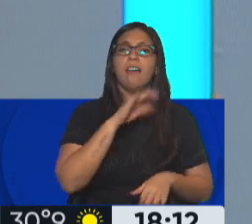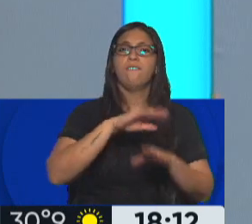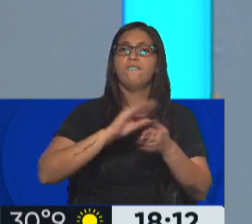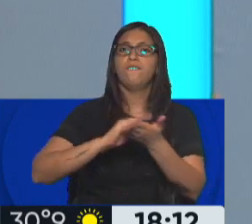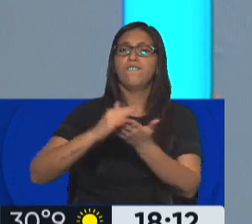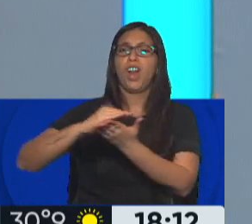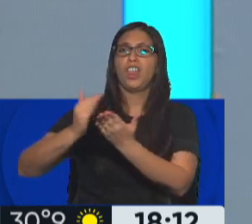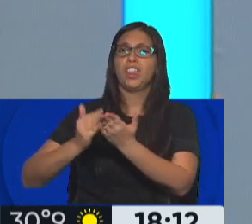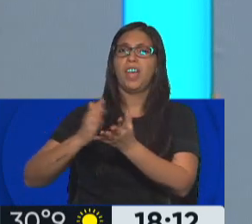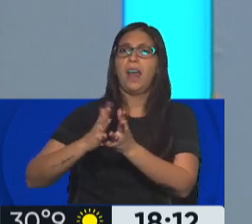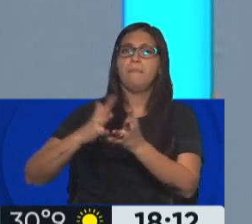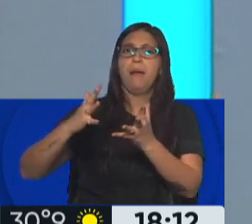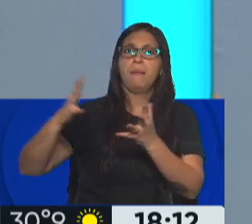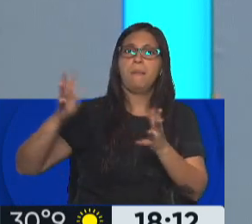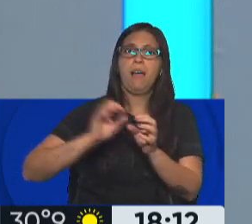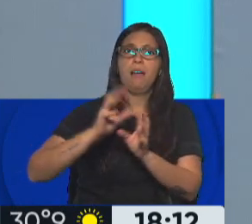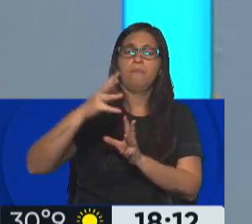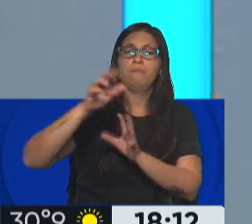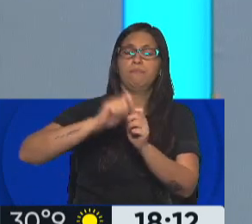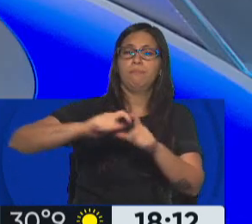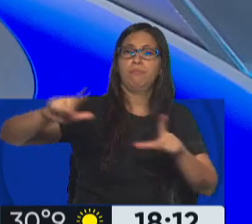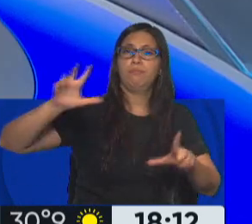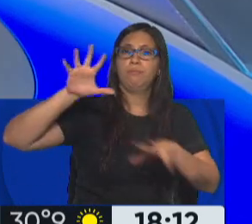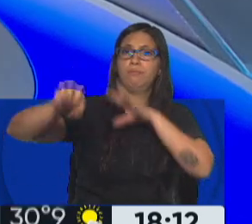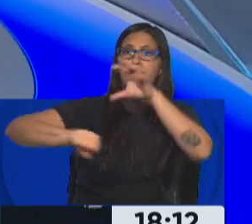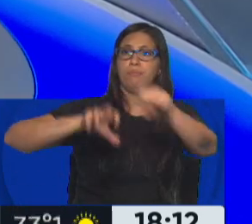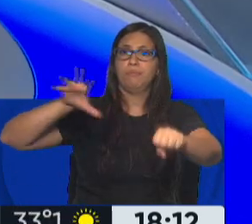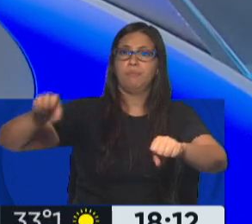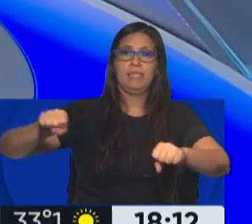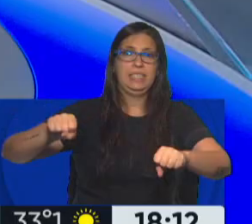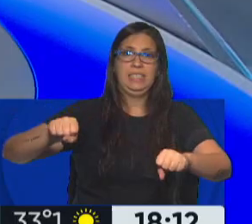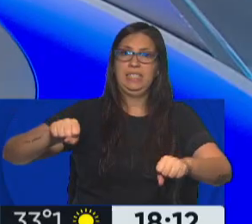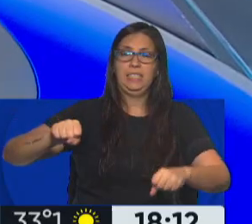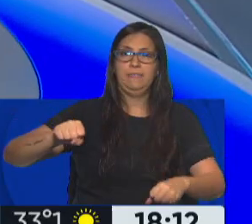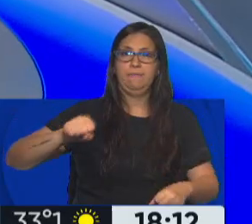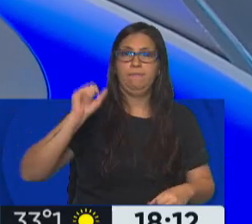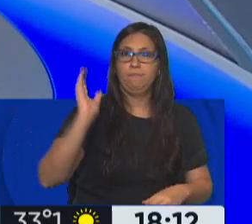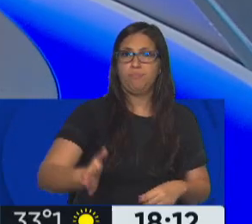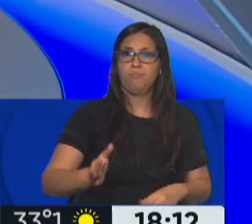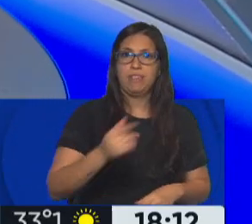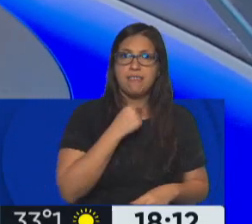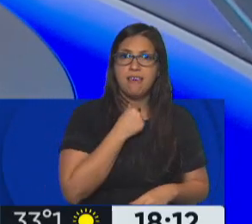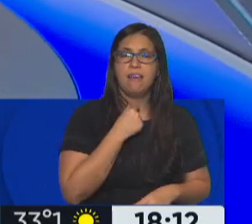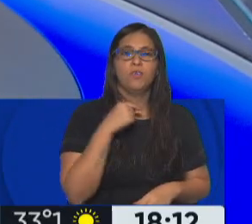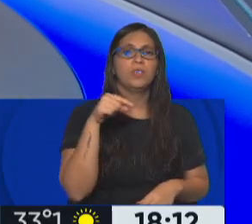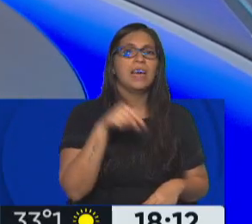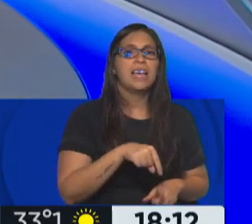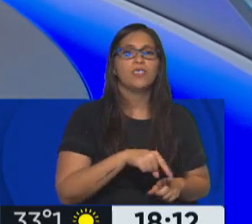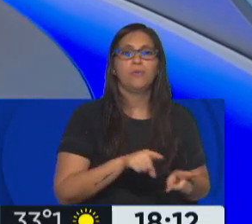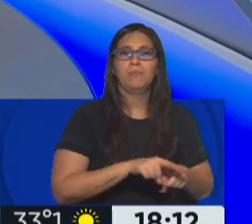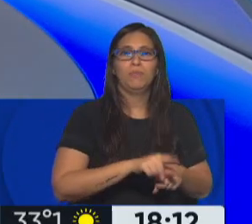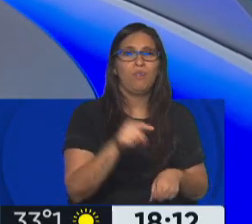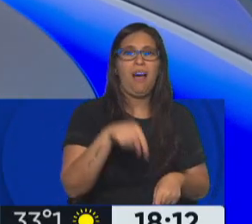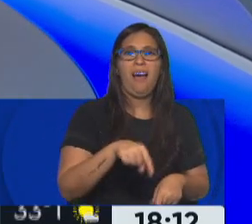con Turquía, que intenta extender sus fronteras e ir atacando a las fuerzas kurdas, nada más y nada menos que se está hablando de que puede llegar